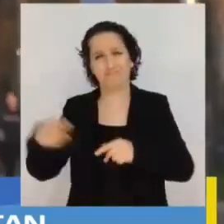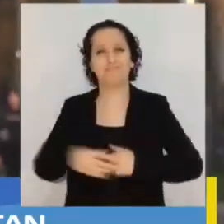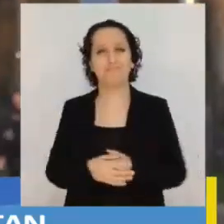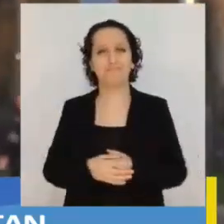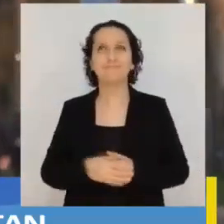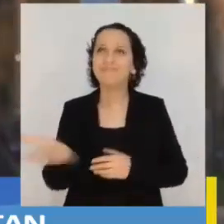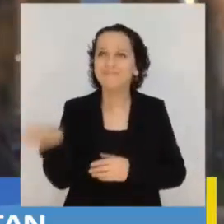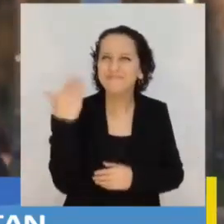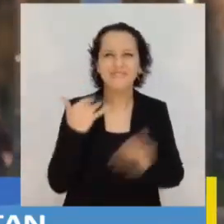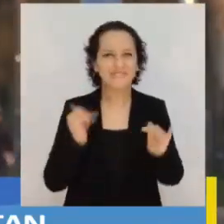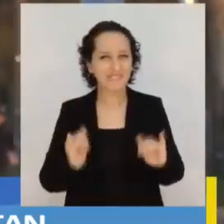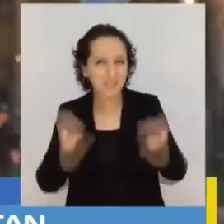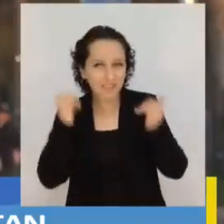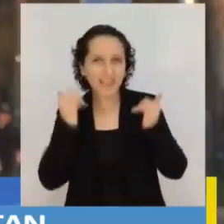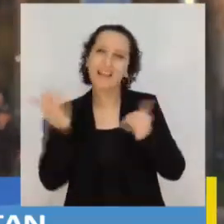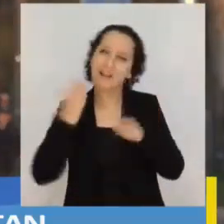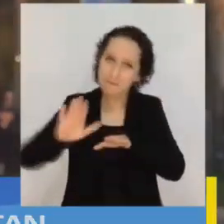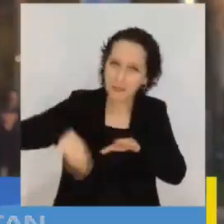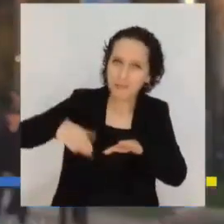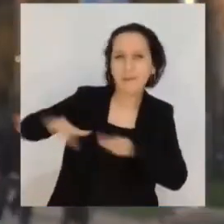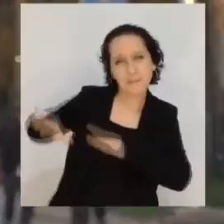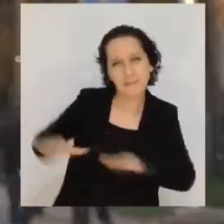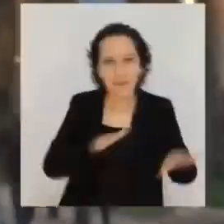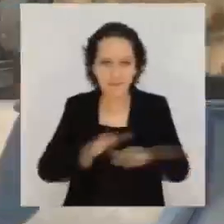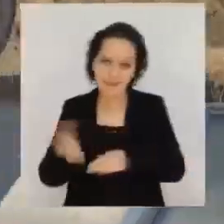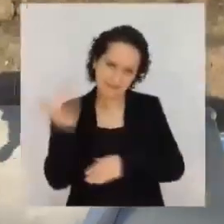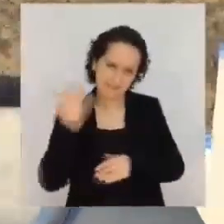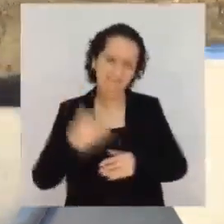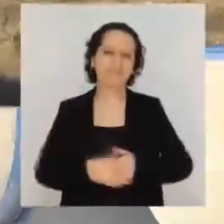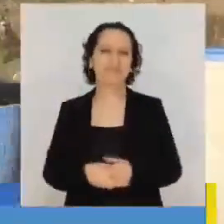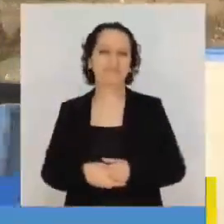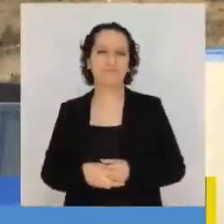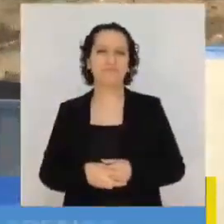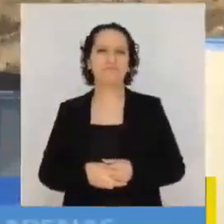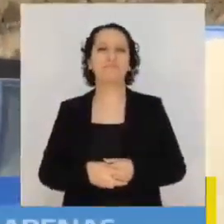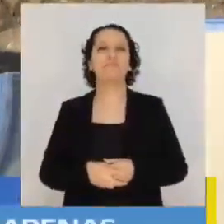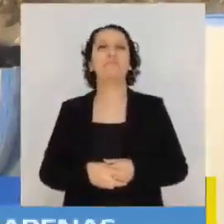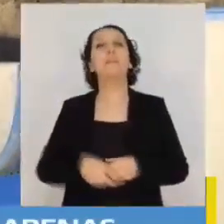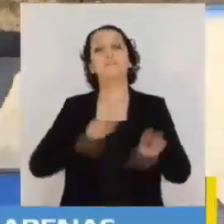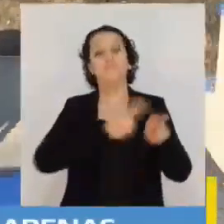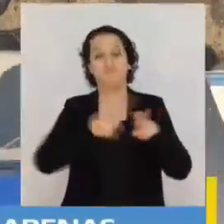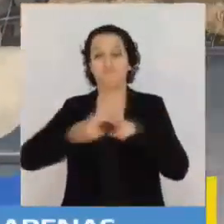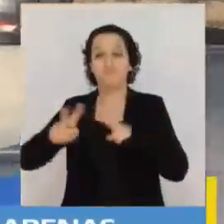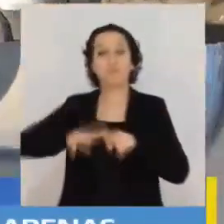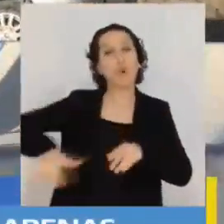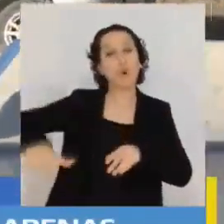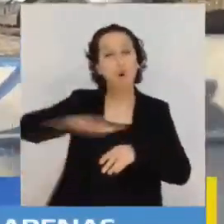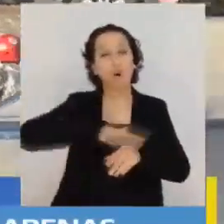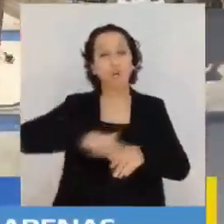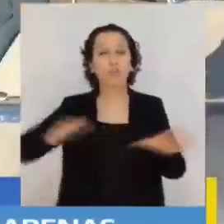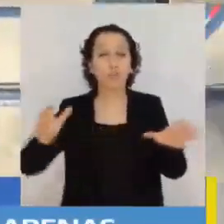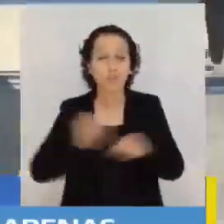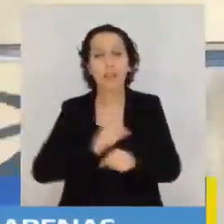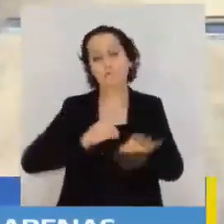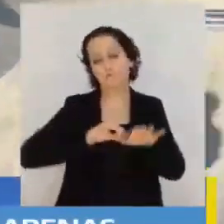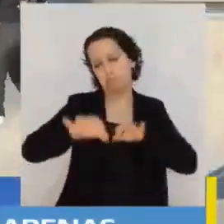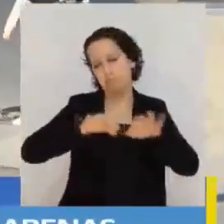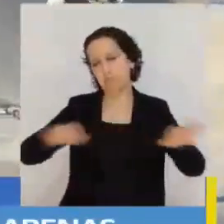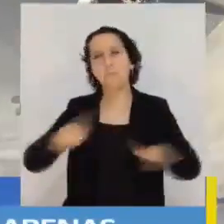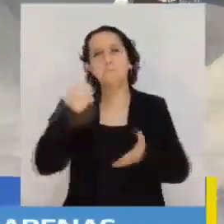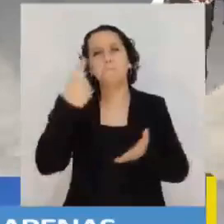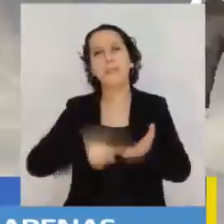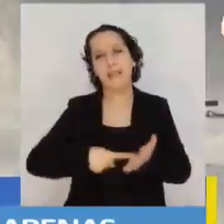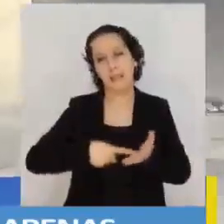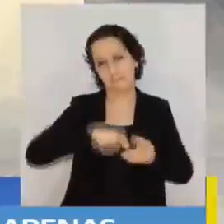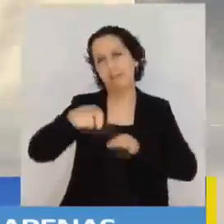disfrutar del skatepark. La obra intervino una superficie de 1.000 metros cuadrados